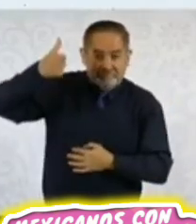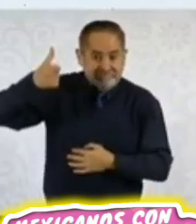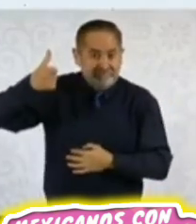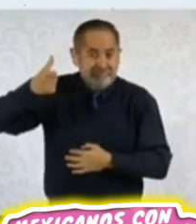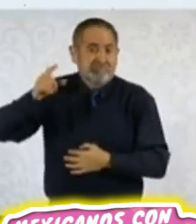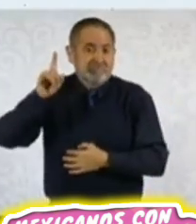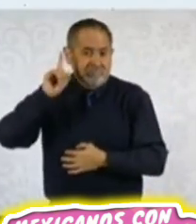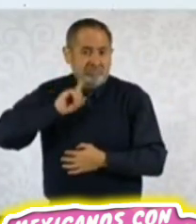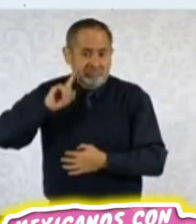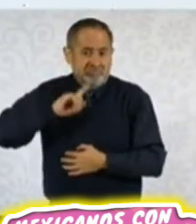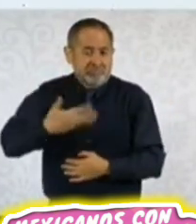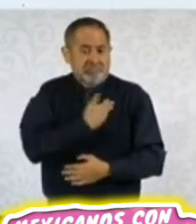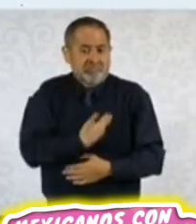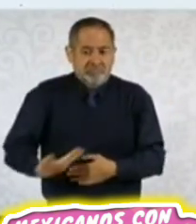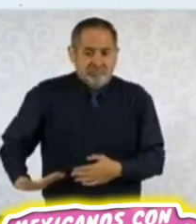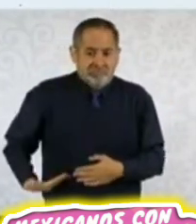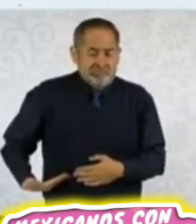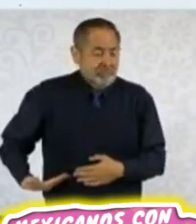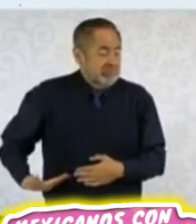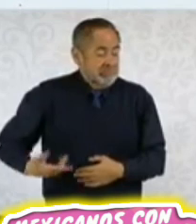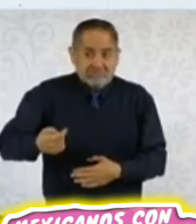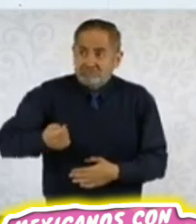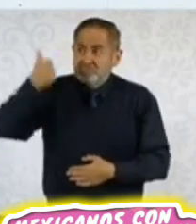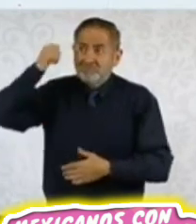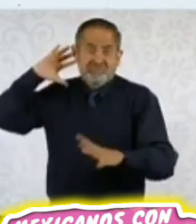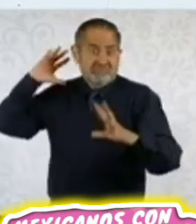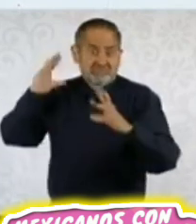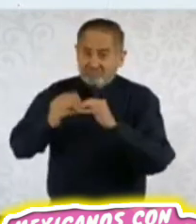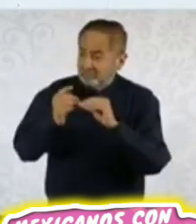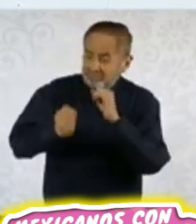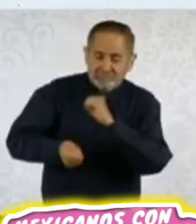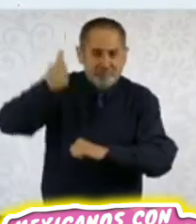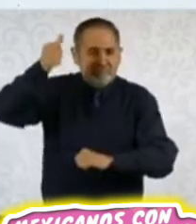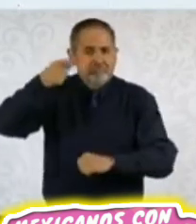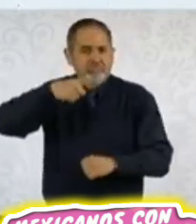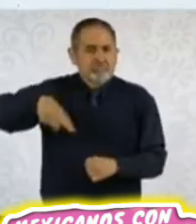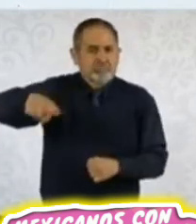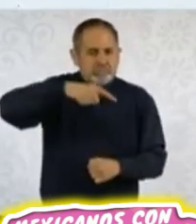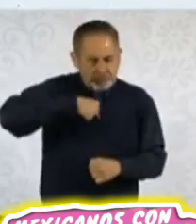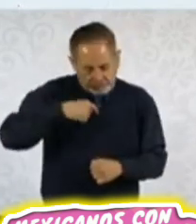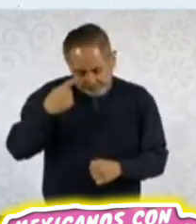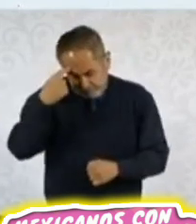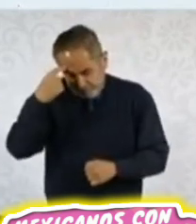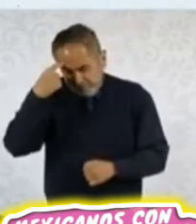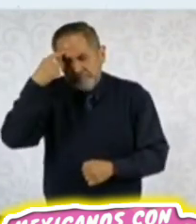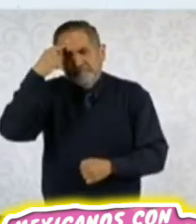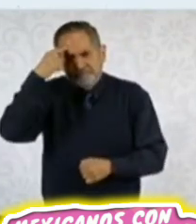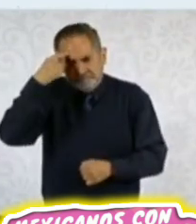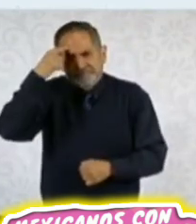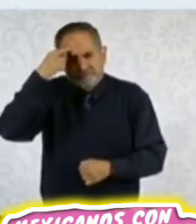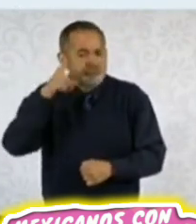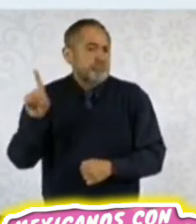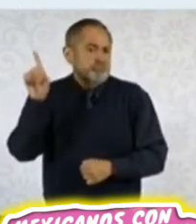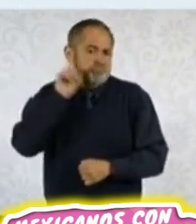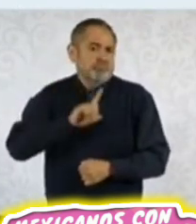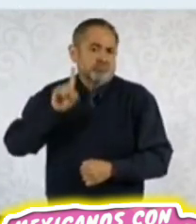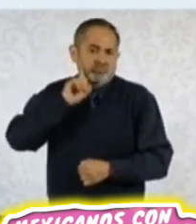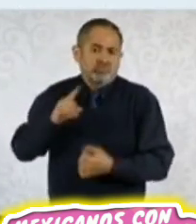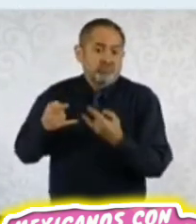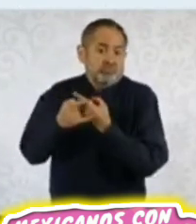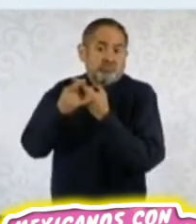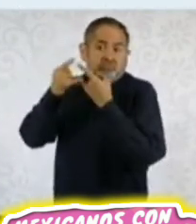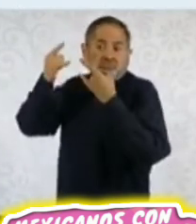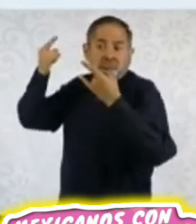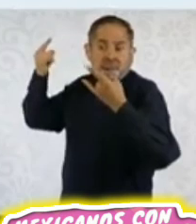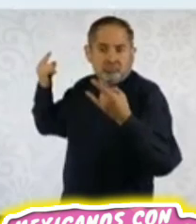presidenta. Es un momento que debemos de reflexionar sobre el papel de las mujeres a lo largo de